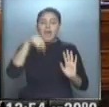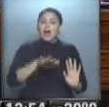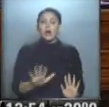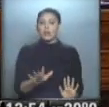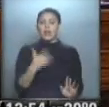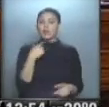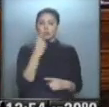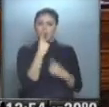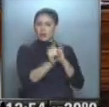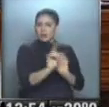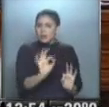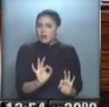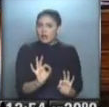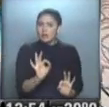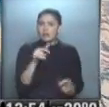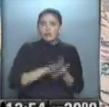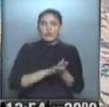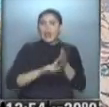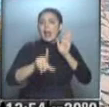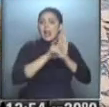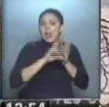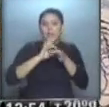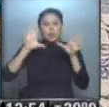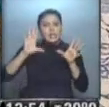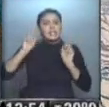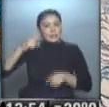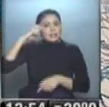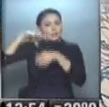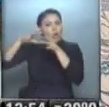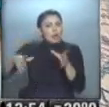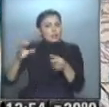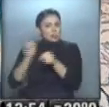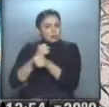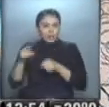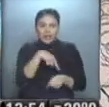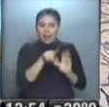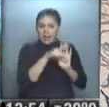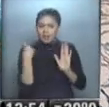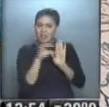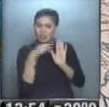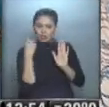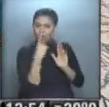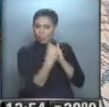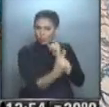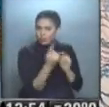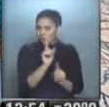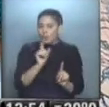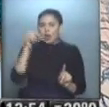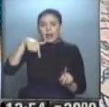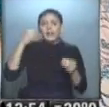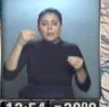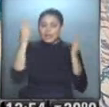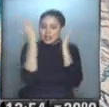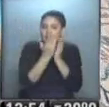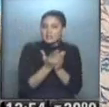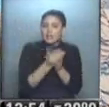nadie cuestionó esta ley de la democracia y sancionada por el Congreso ha sido cuestionada. ¿Qué es lo que se analizó? Se analizó el